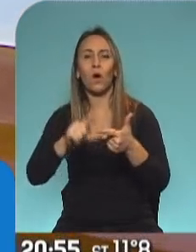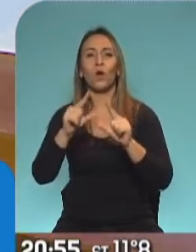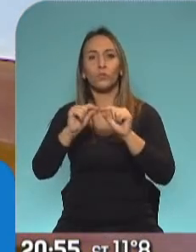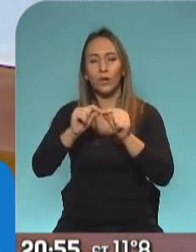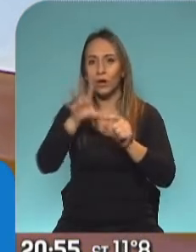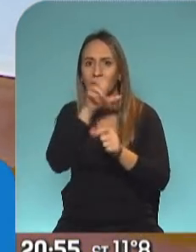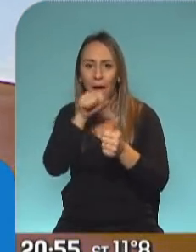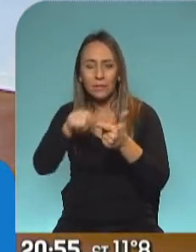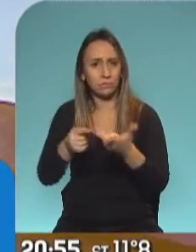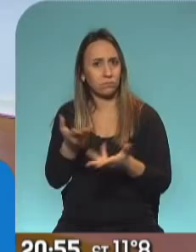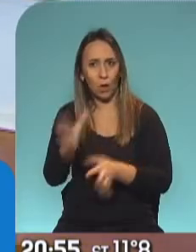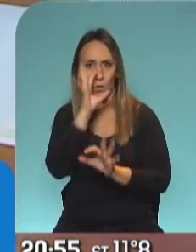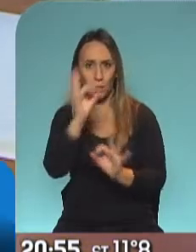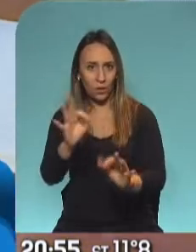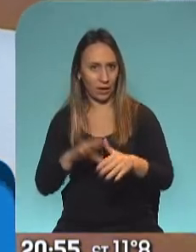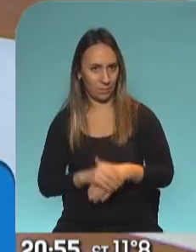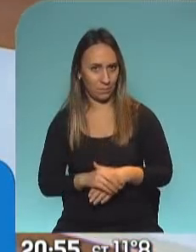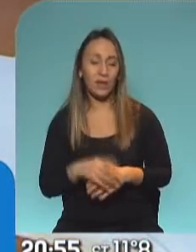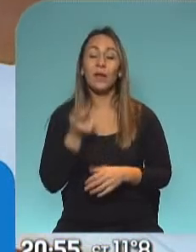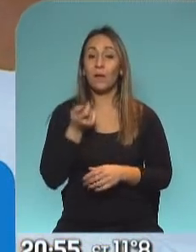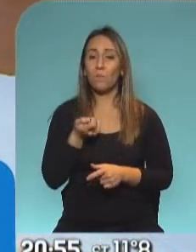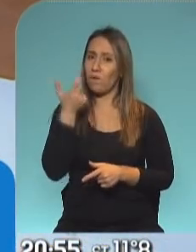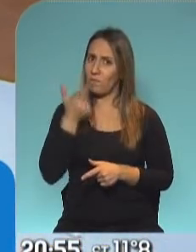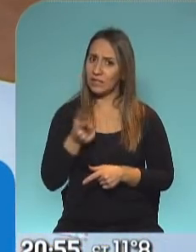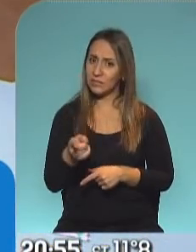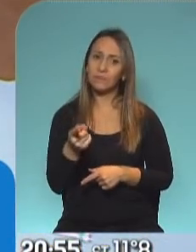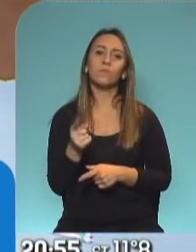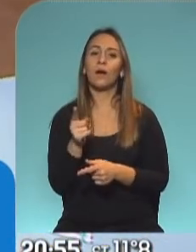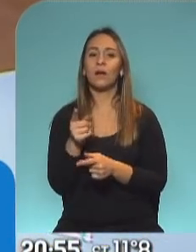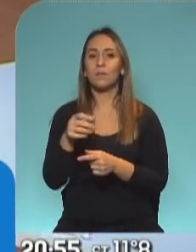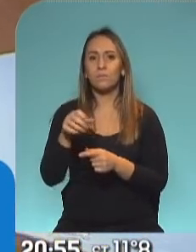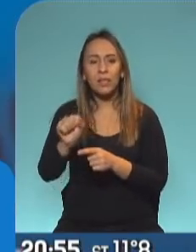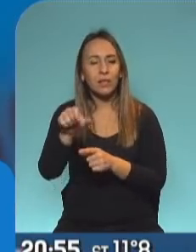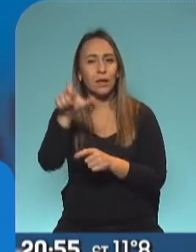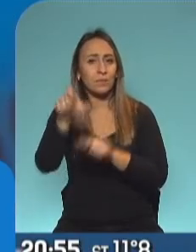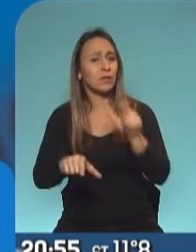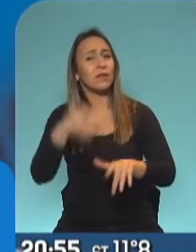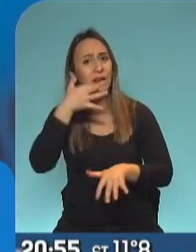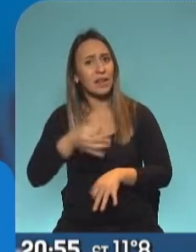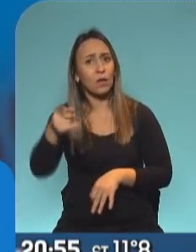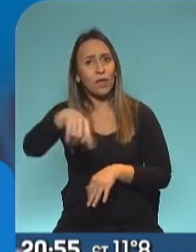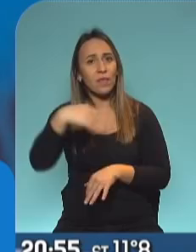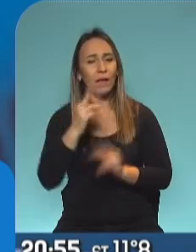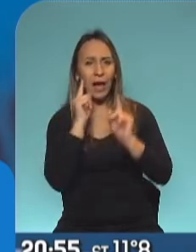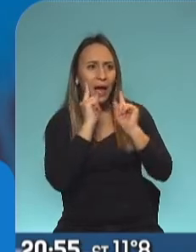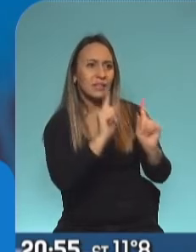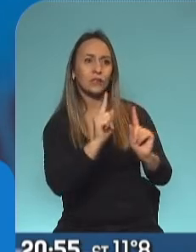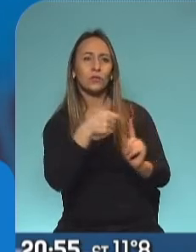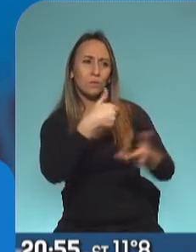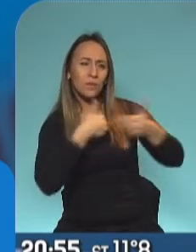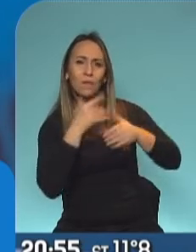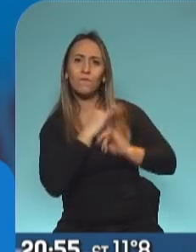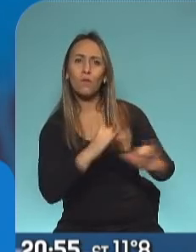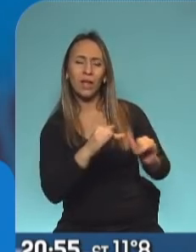es fácil detectar a una persona que quiere que estemos atentos y atentas, que cuando nos pidan información de más no